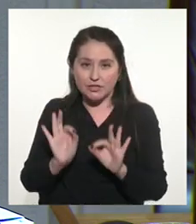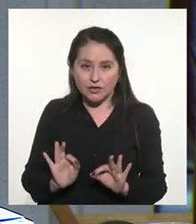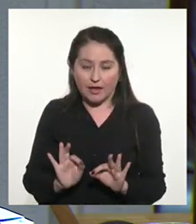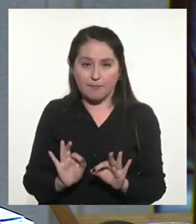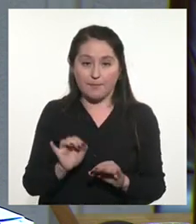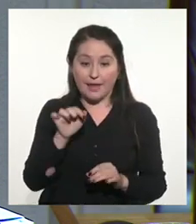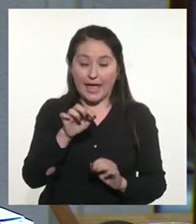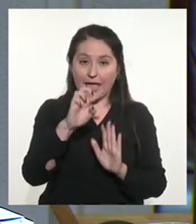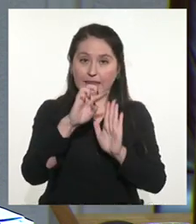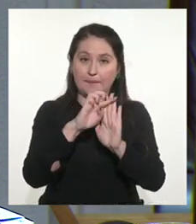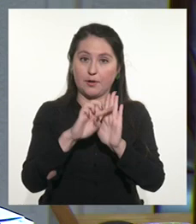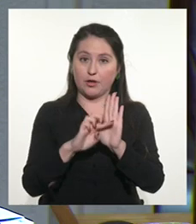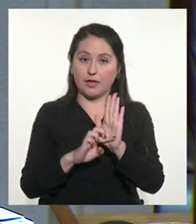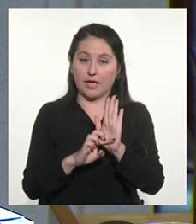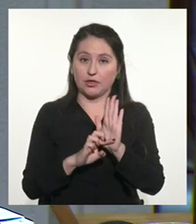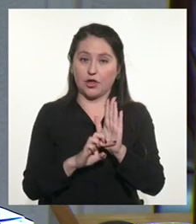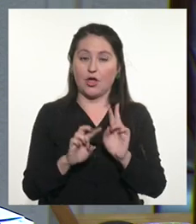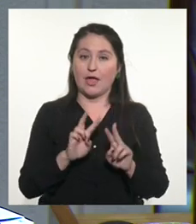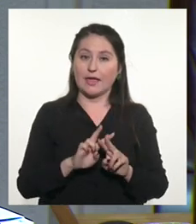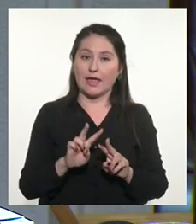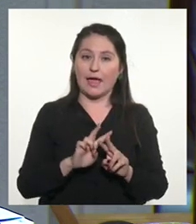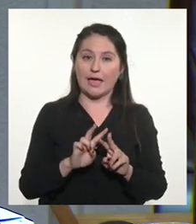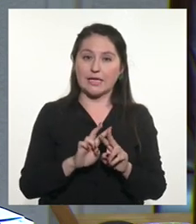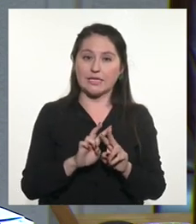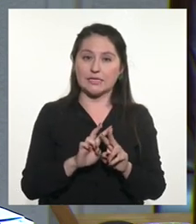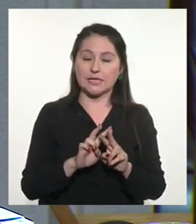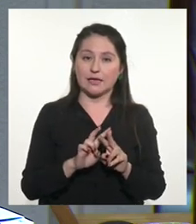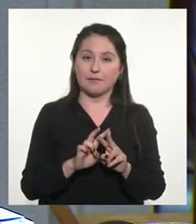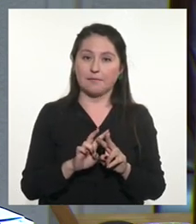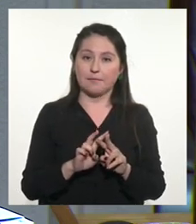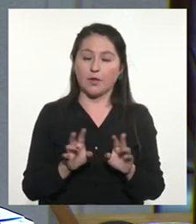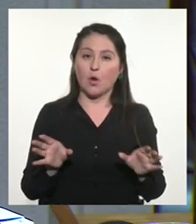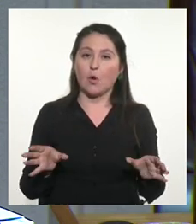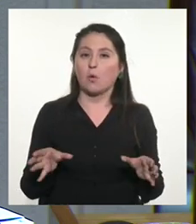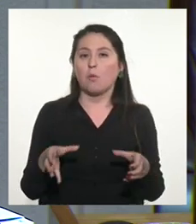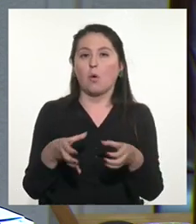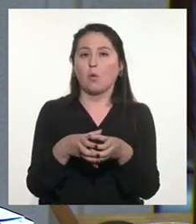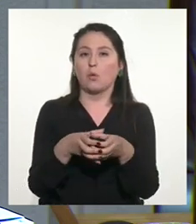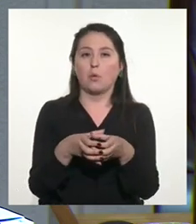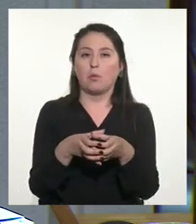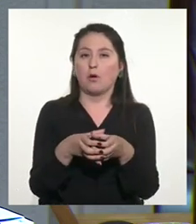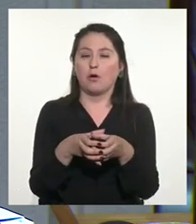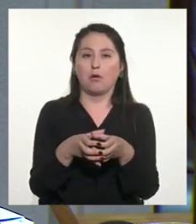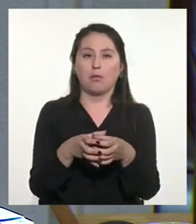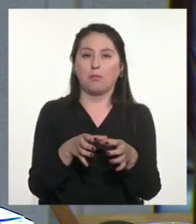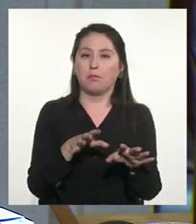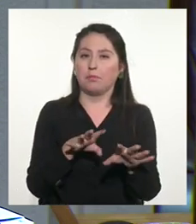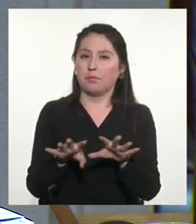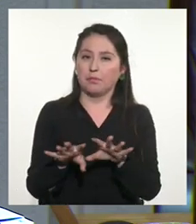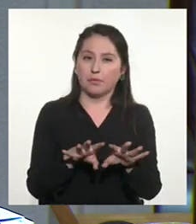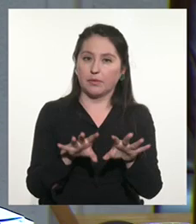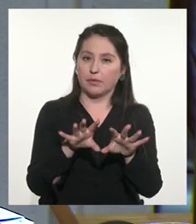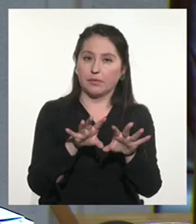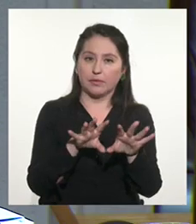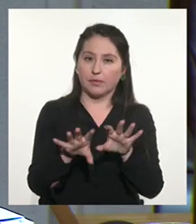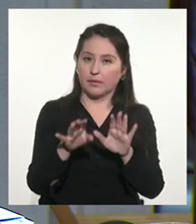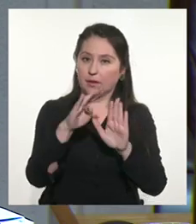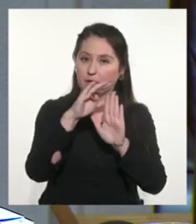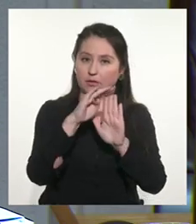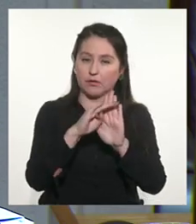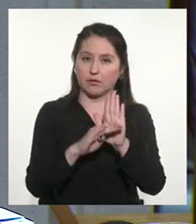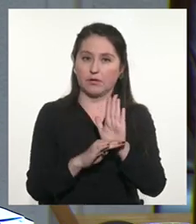proyecto que establece un conjunto de de medidas y un conjunto de